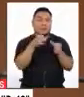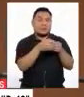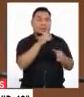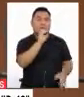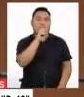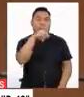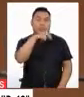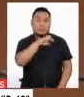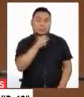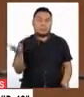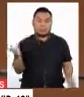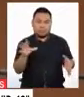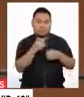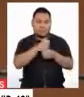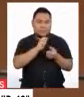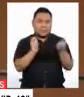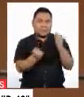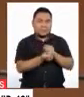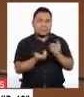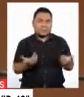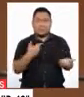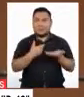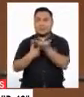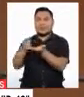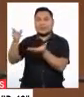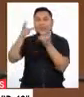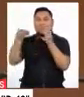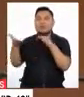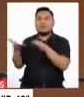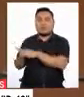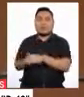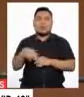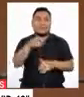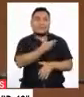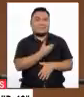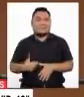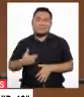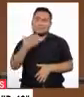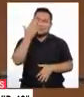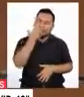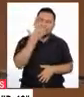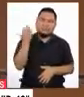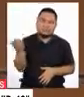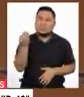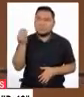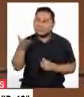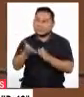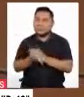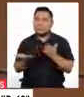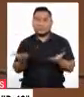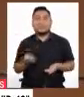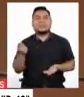y la molestia generada en el Ejecutivo, había señalado de que lo único que desean